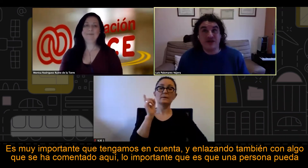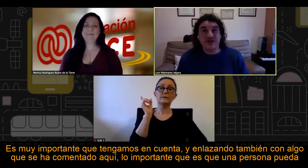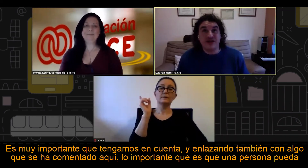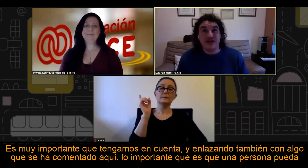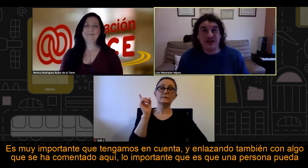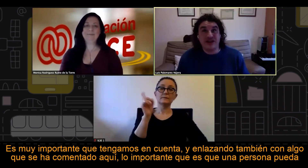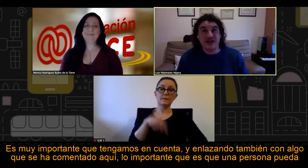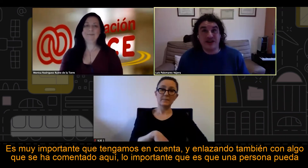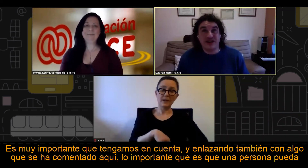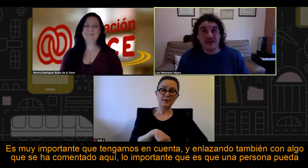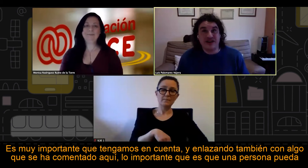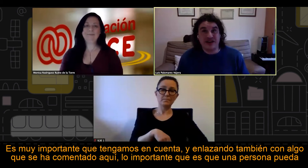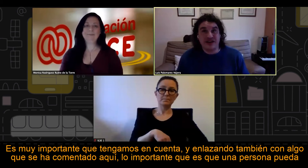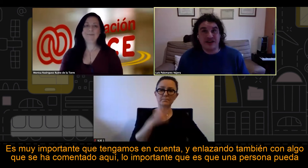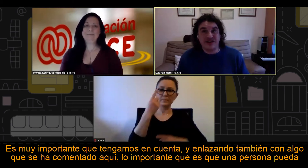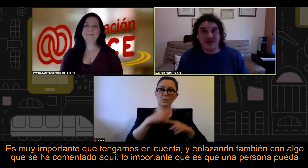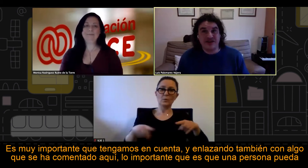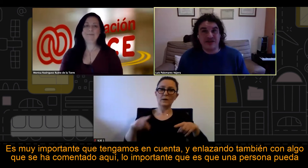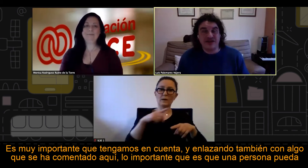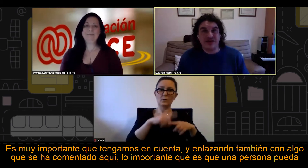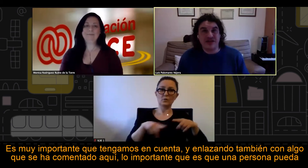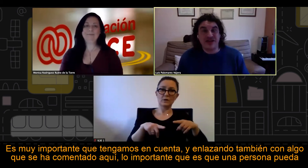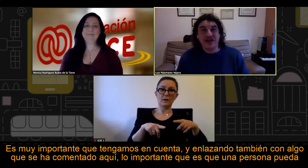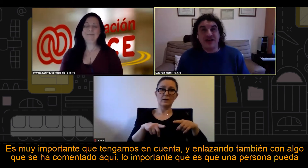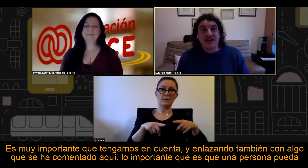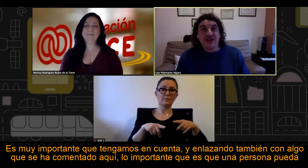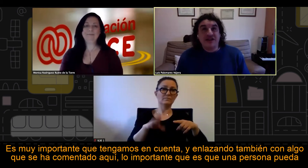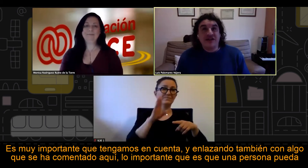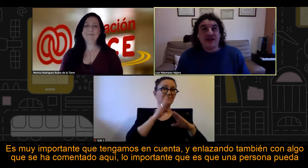con algo que se ha comentado aquí,